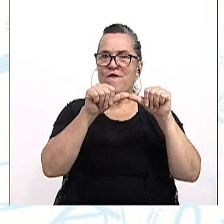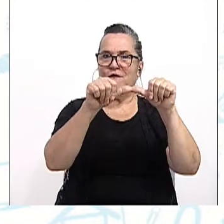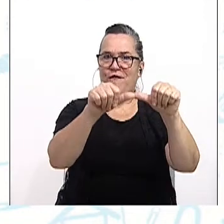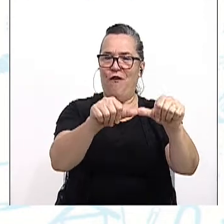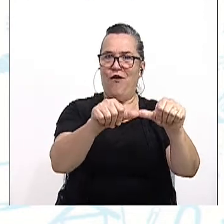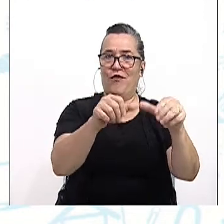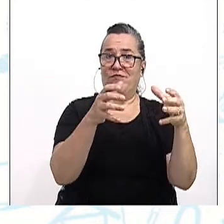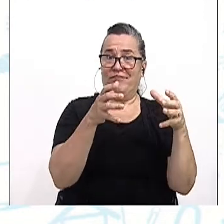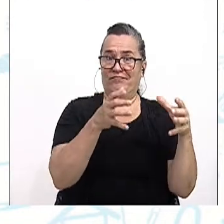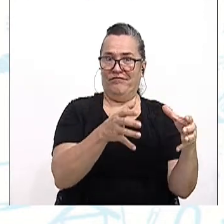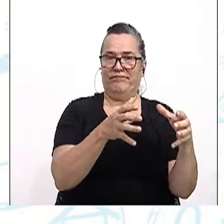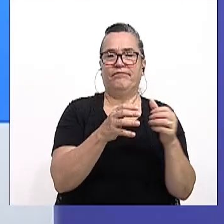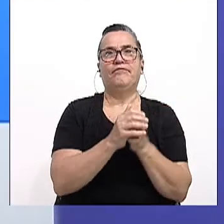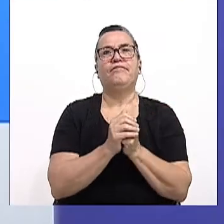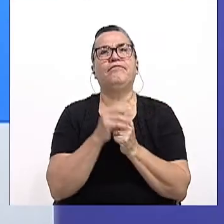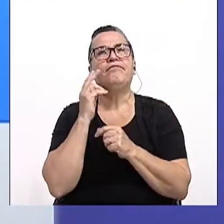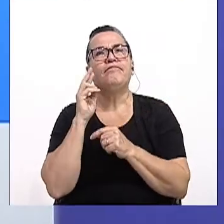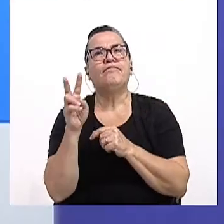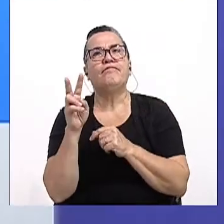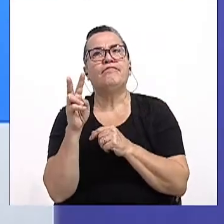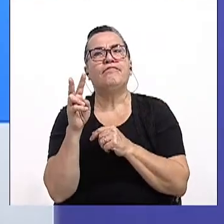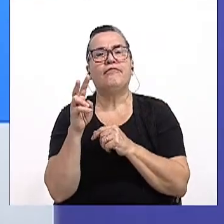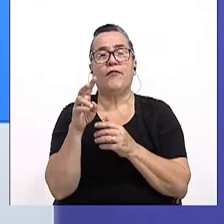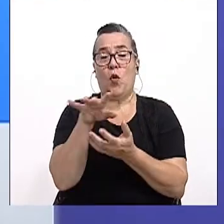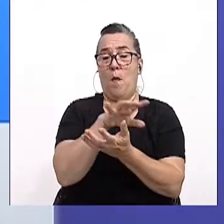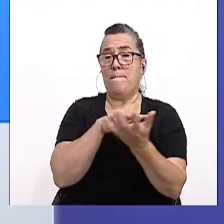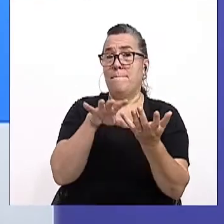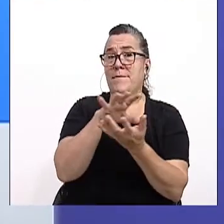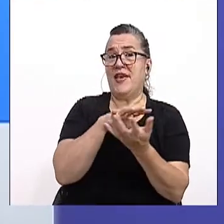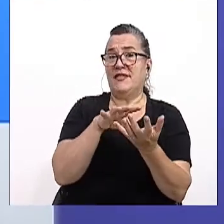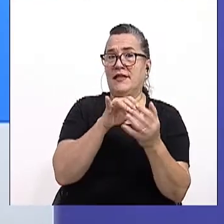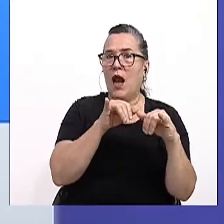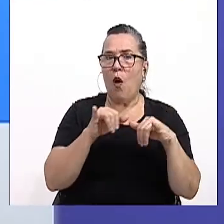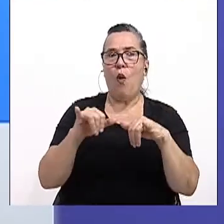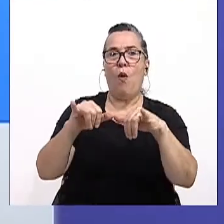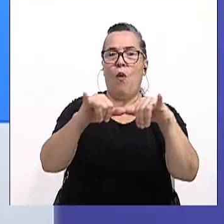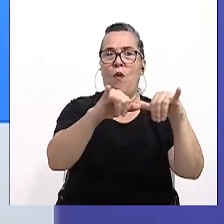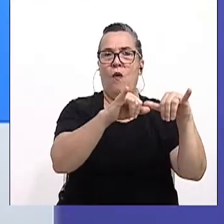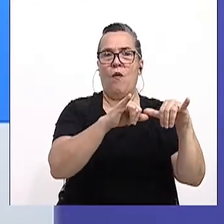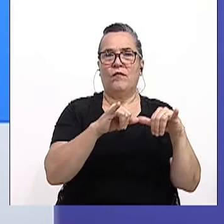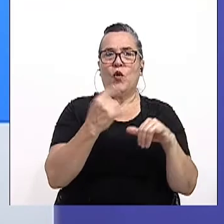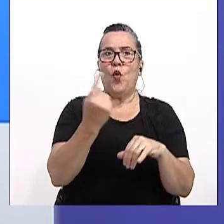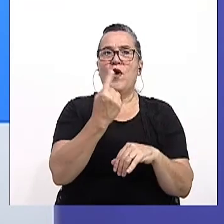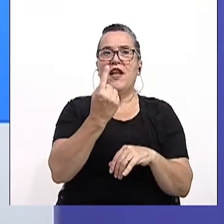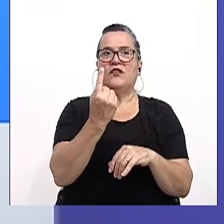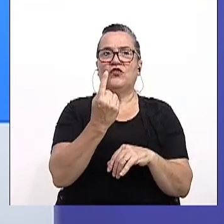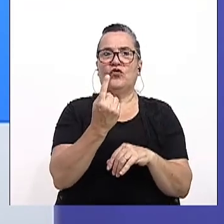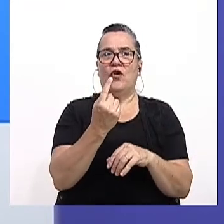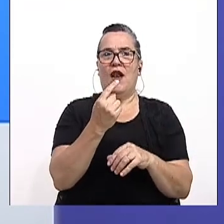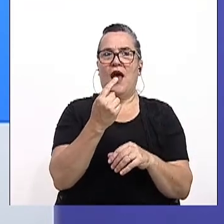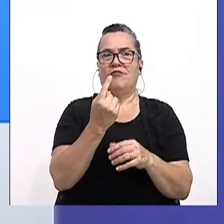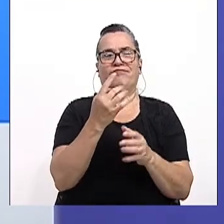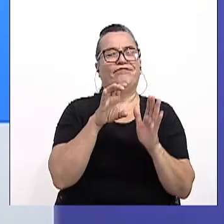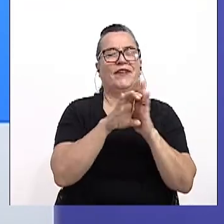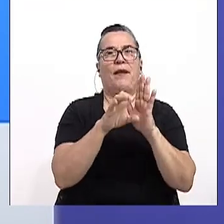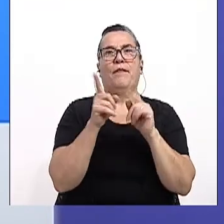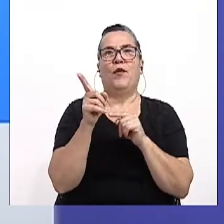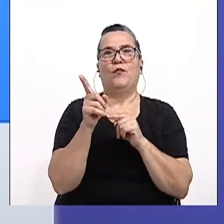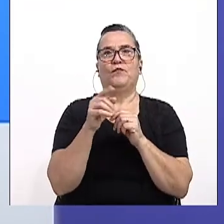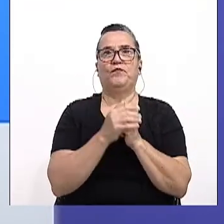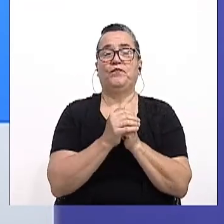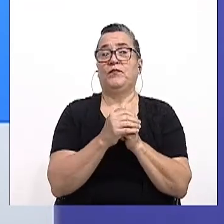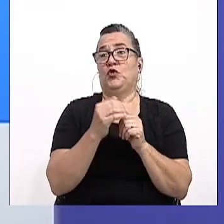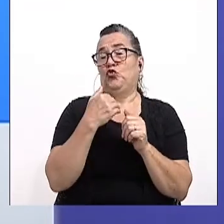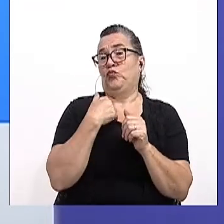ver en una mezcla homogénea es una sola fase. Por ejemplo, si